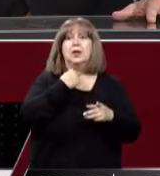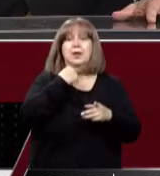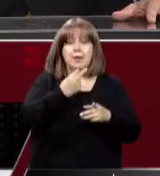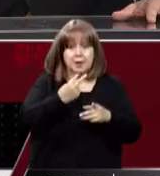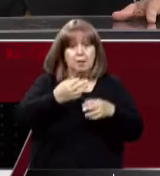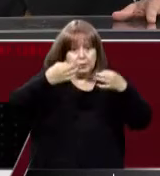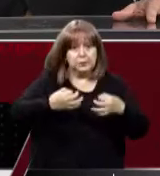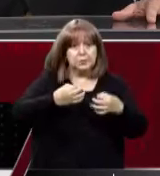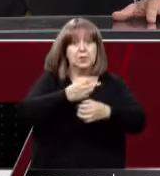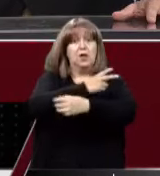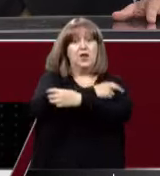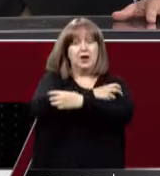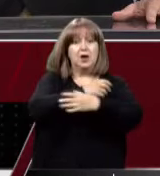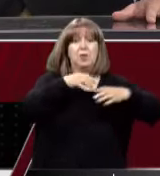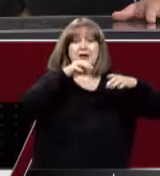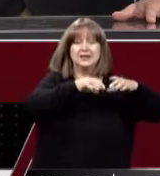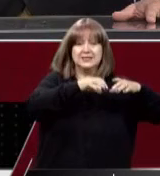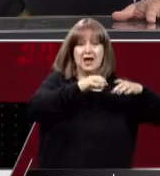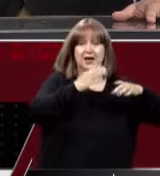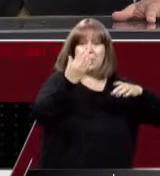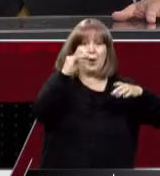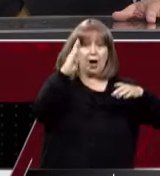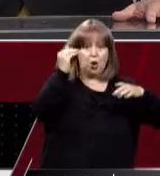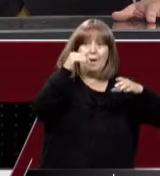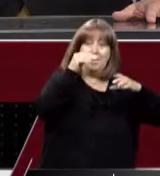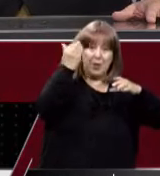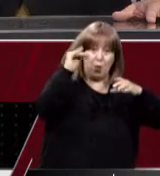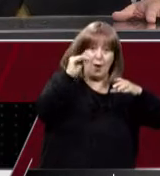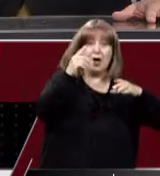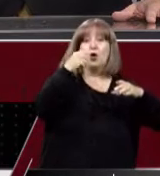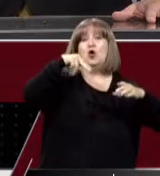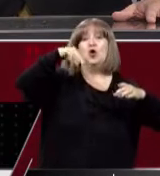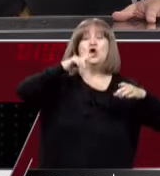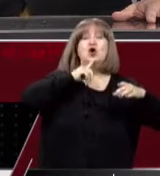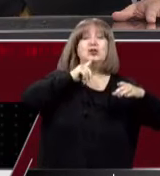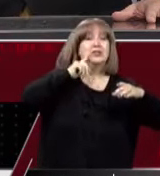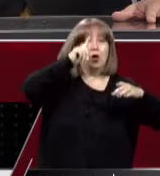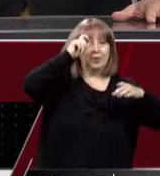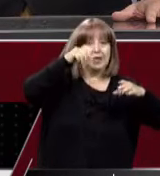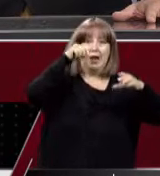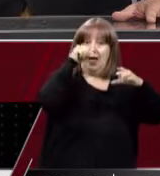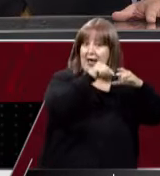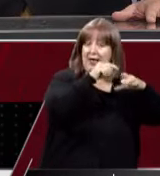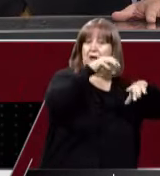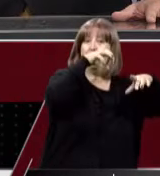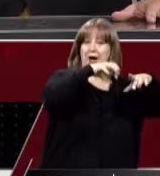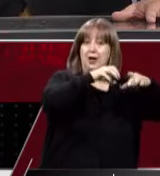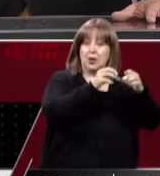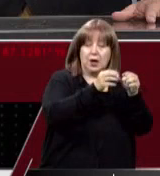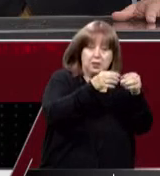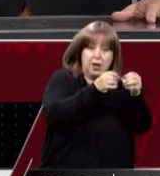murió envenenado por la sangre que quedó en el banco del hospital Noti, en el banco de sangre, aparece la droga, aparece el